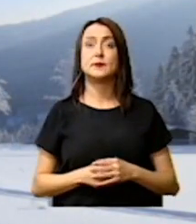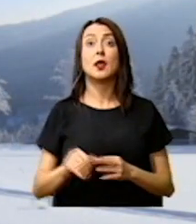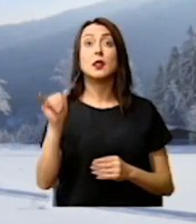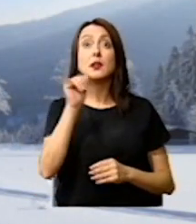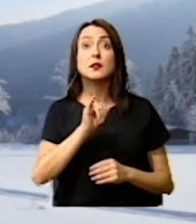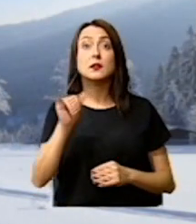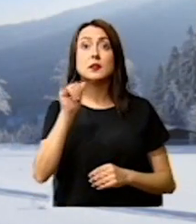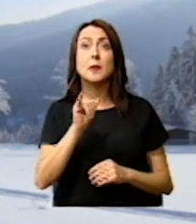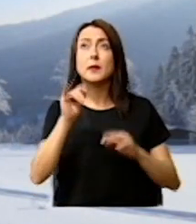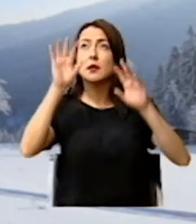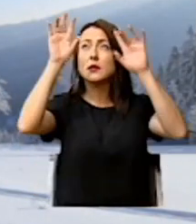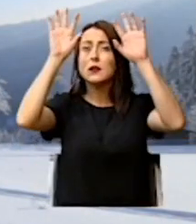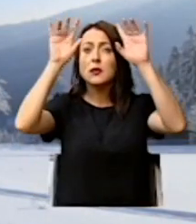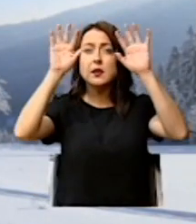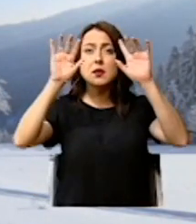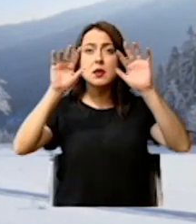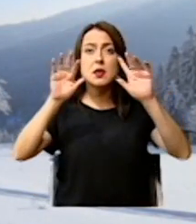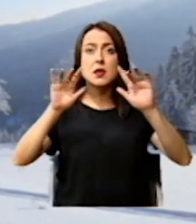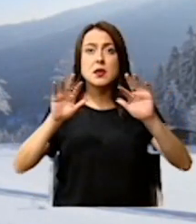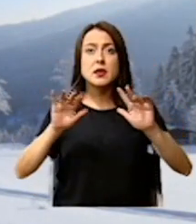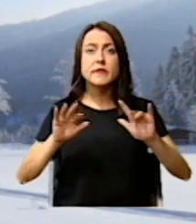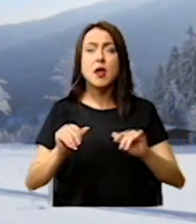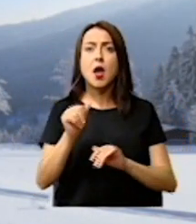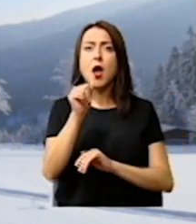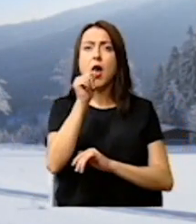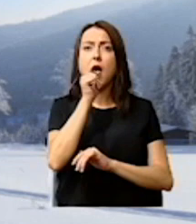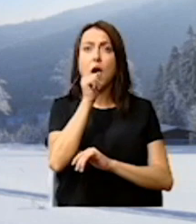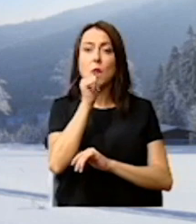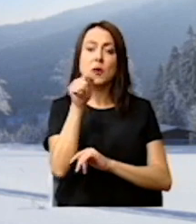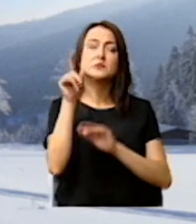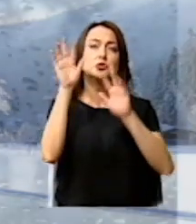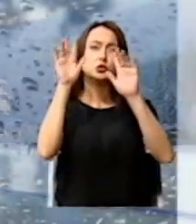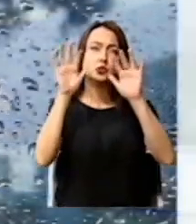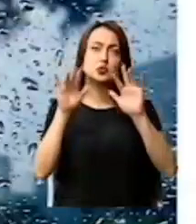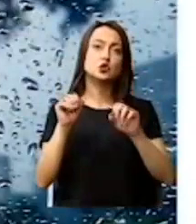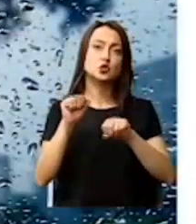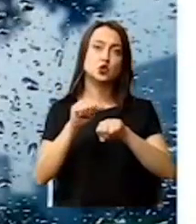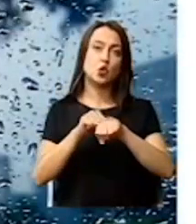También en la nieve encontramos el agua de manera sólida.